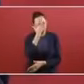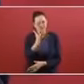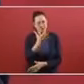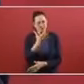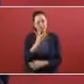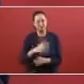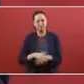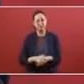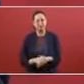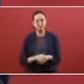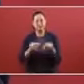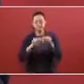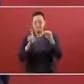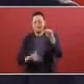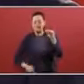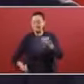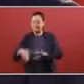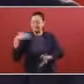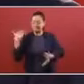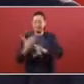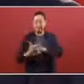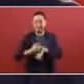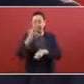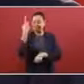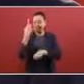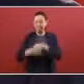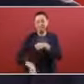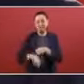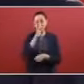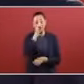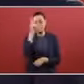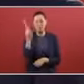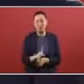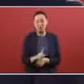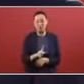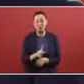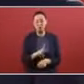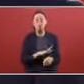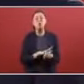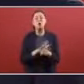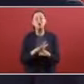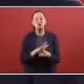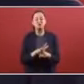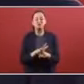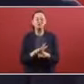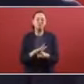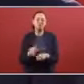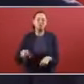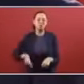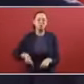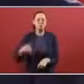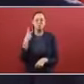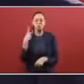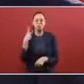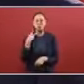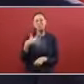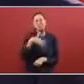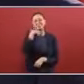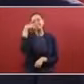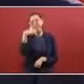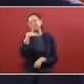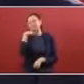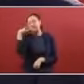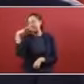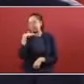más ha dañado a México es la corrupción política, la deshonestidad de sus